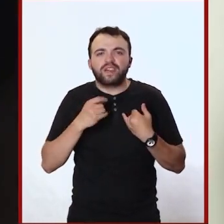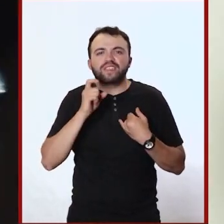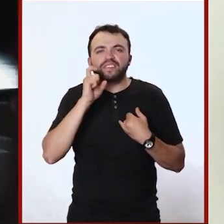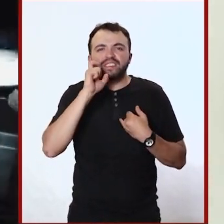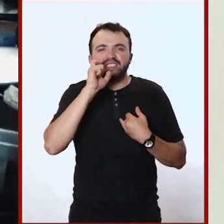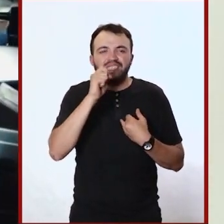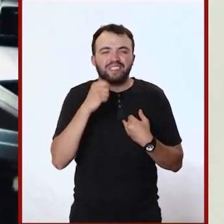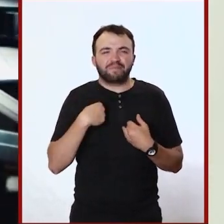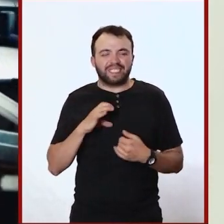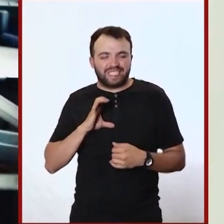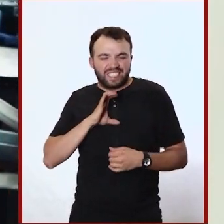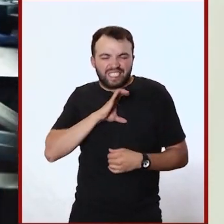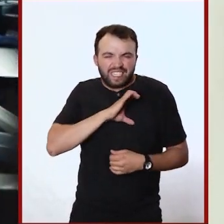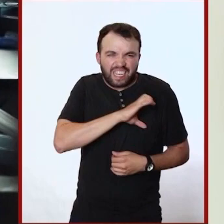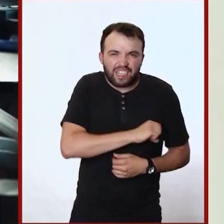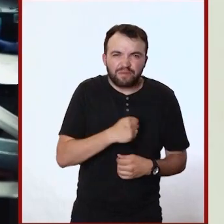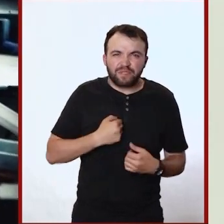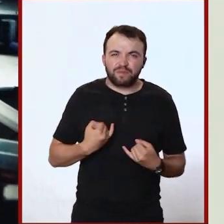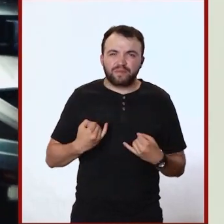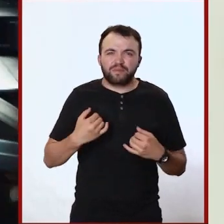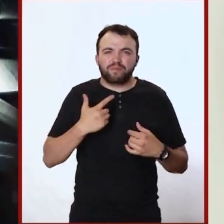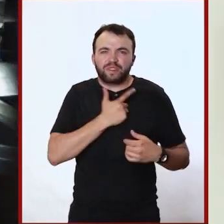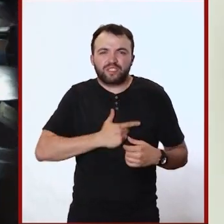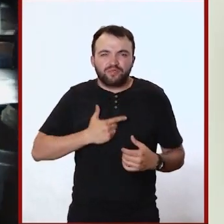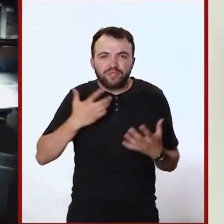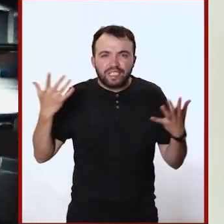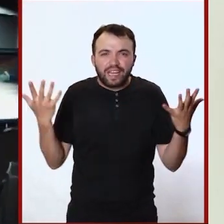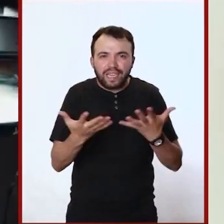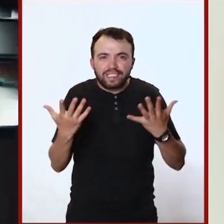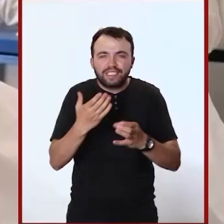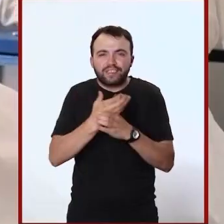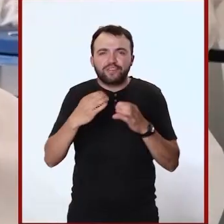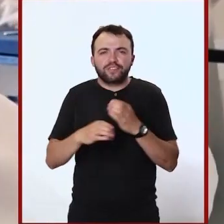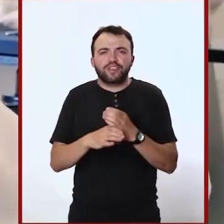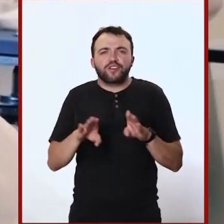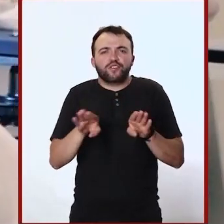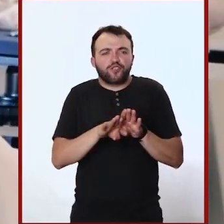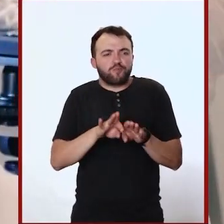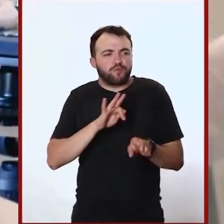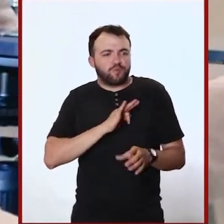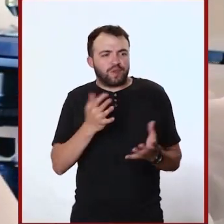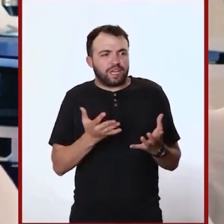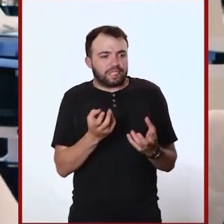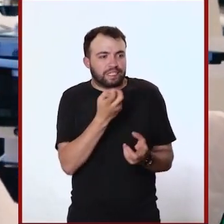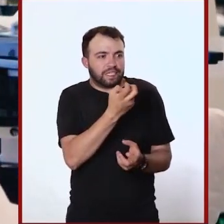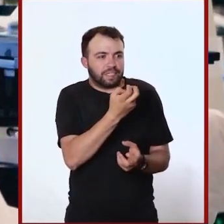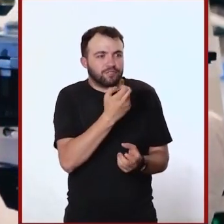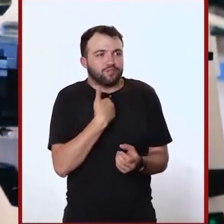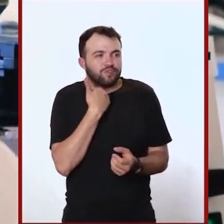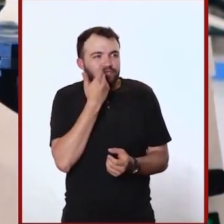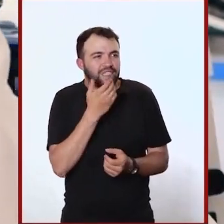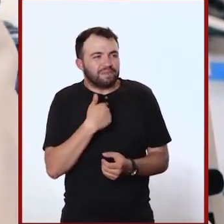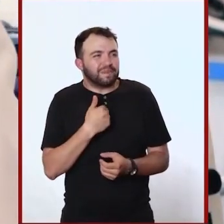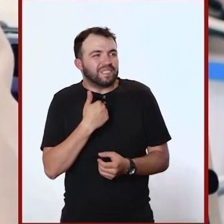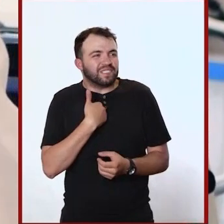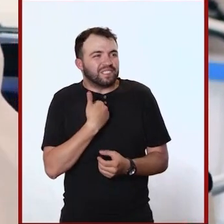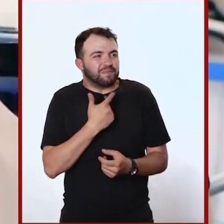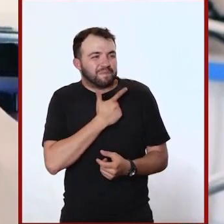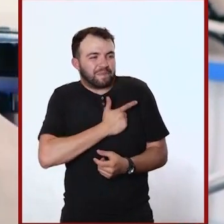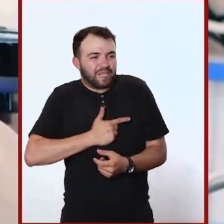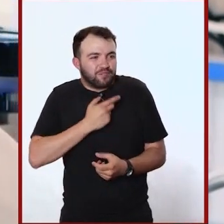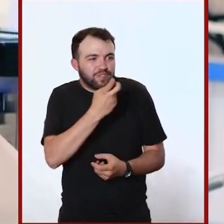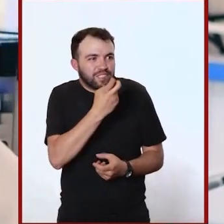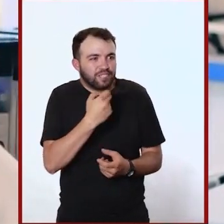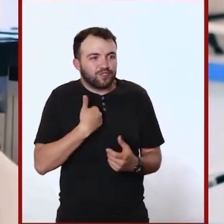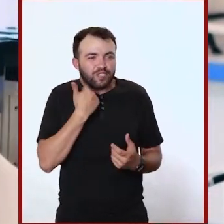apasiona, qué es lo que más nos gusta hacer, creo que tenemos que empezar a preguntarnos cómo podemos hacer que eso sea posible, que un ejercicio de autoempleo sea posible en